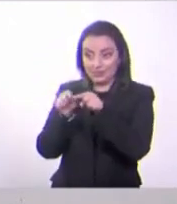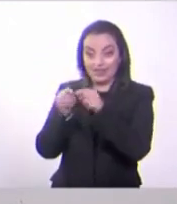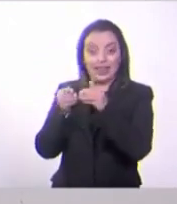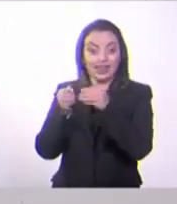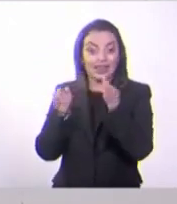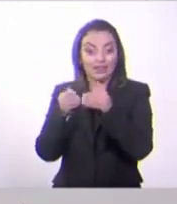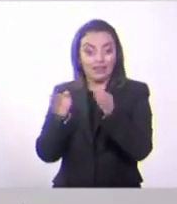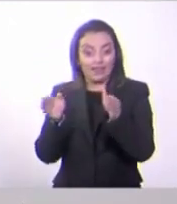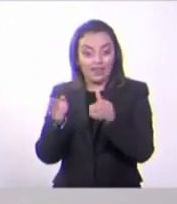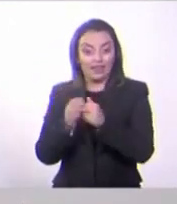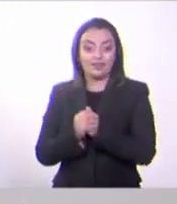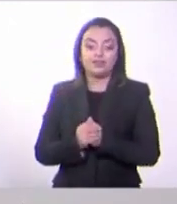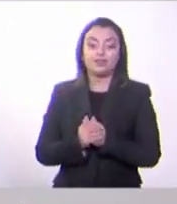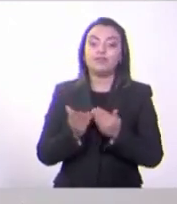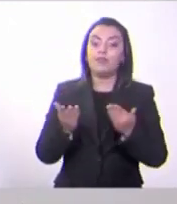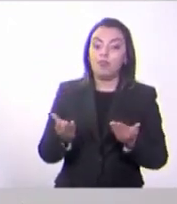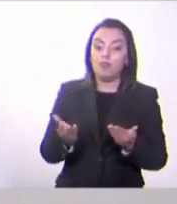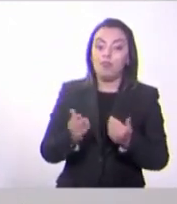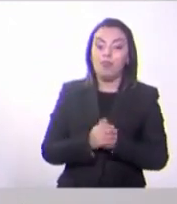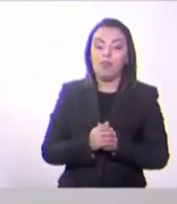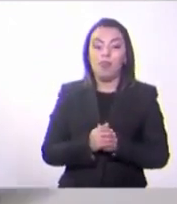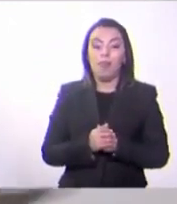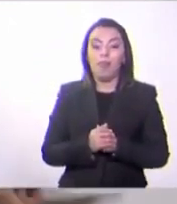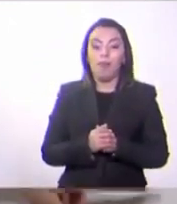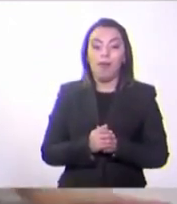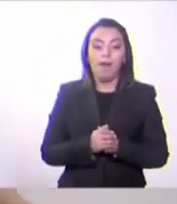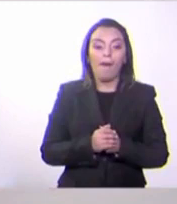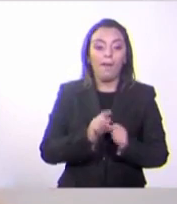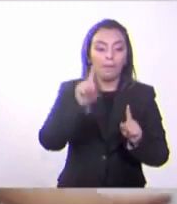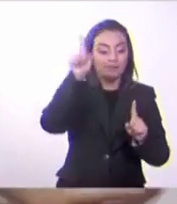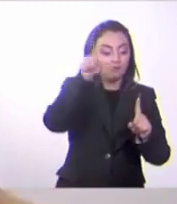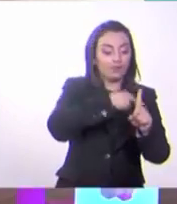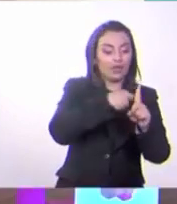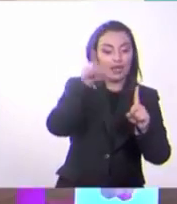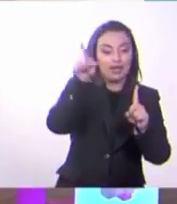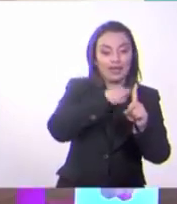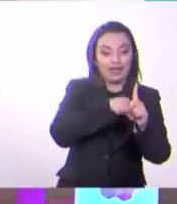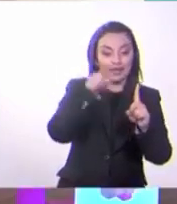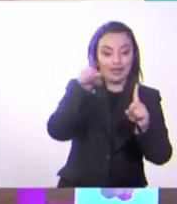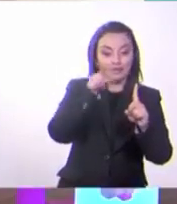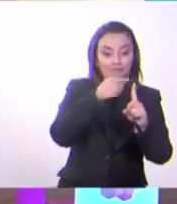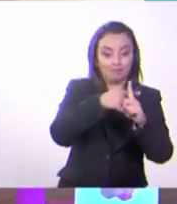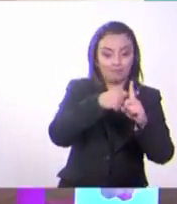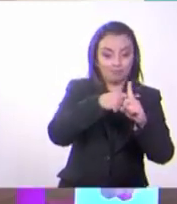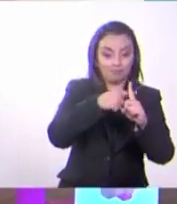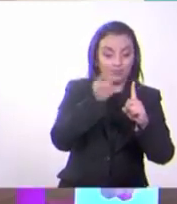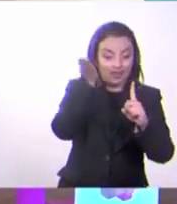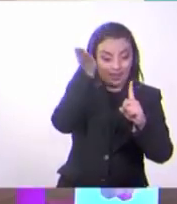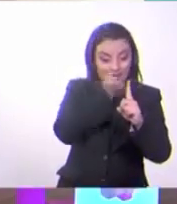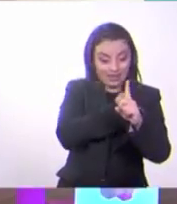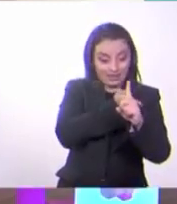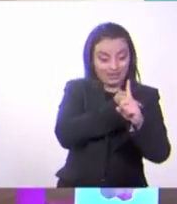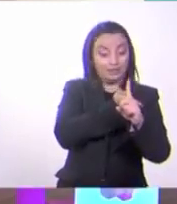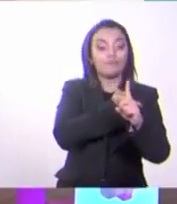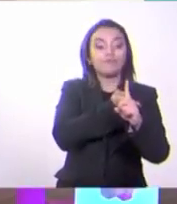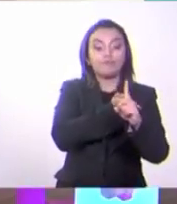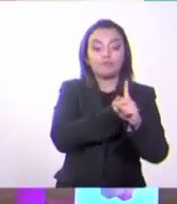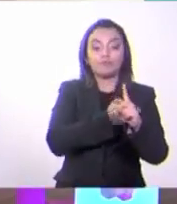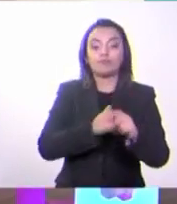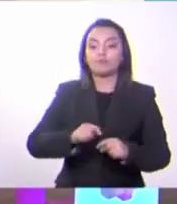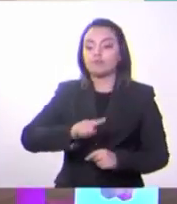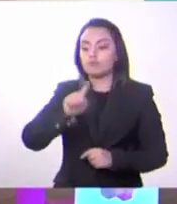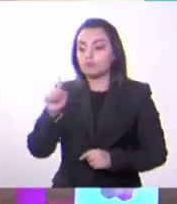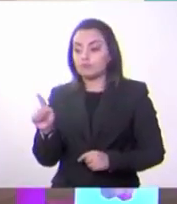diferentes. Si en una función hay un caso donde no se cumple, entonces esa función no es